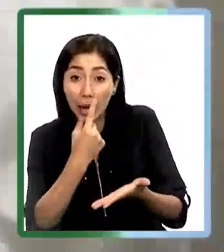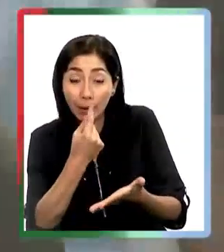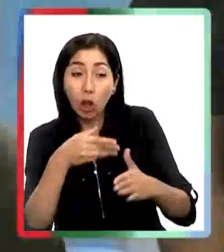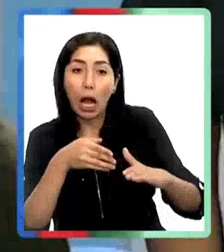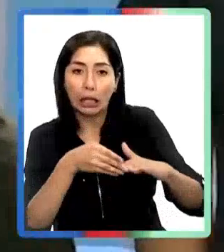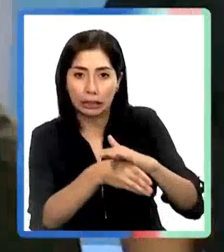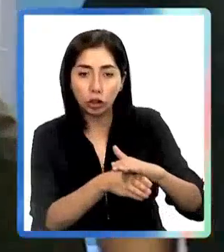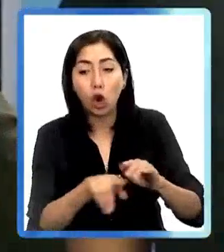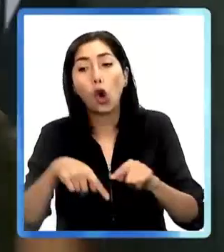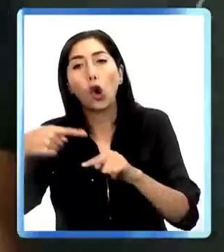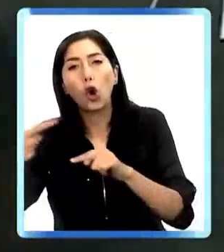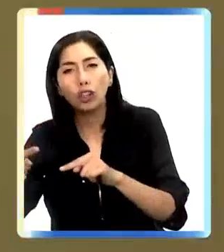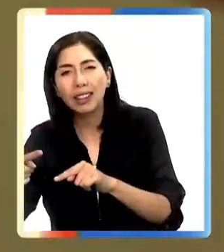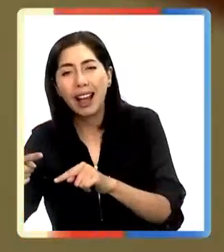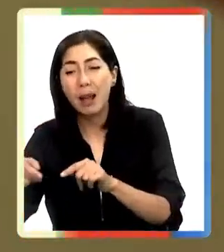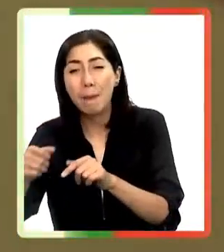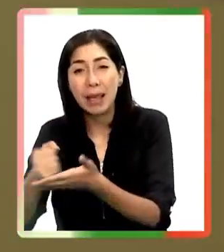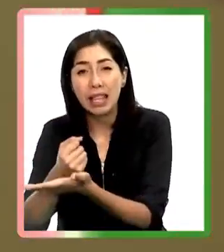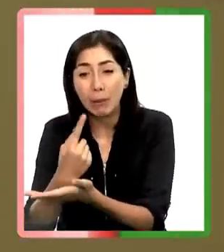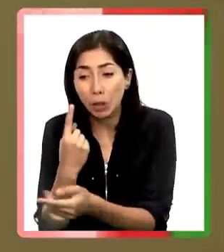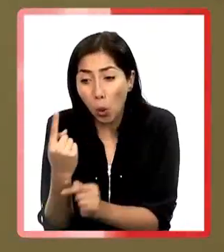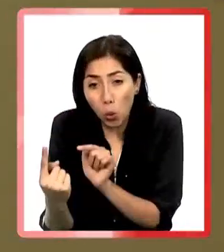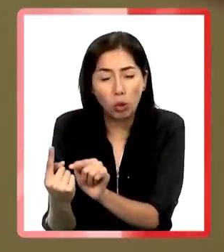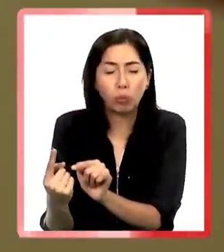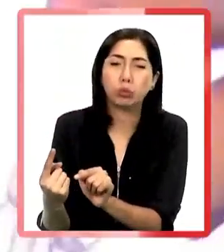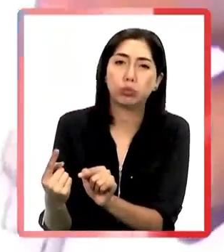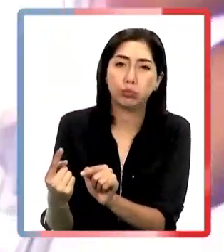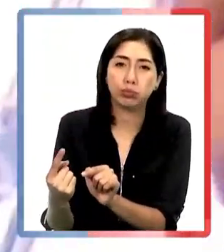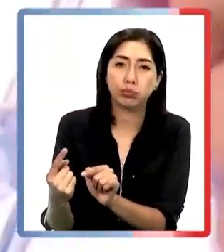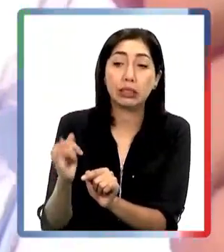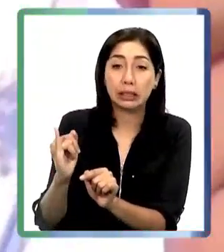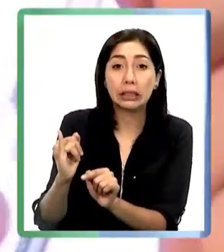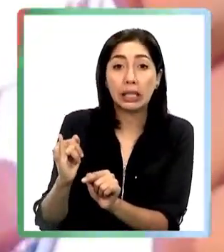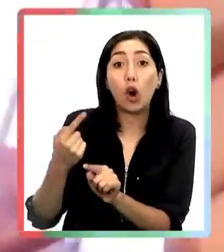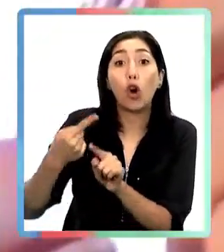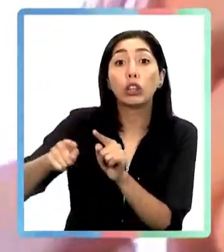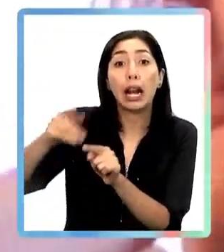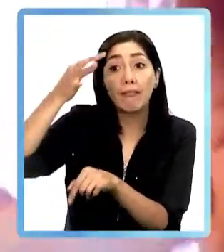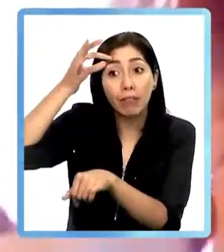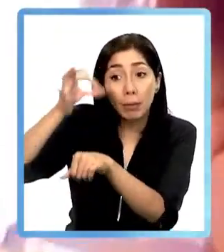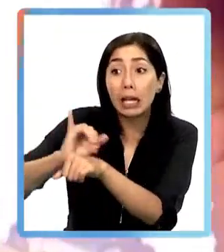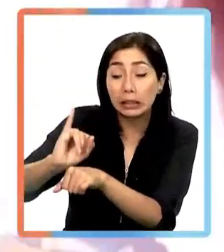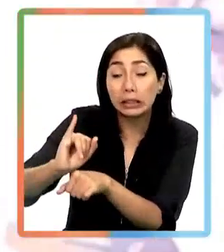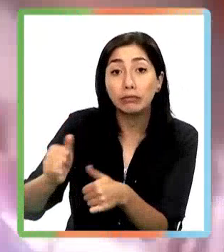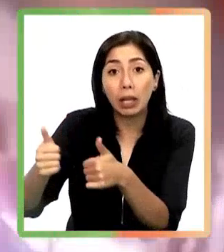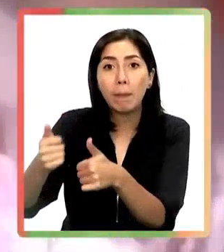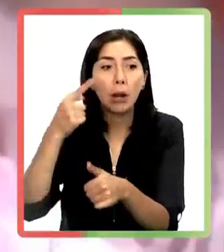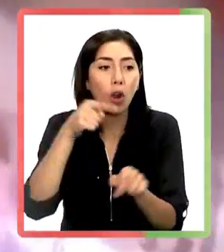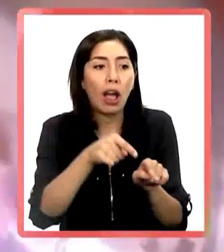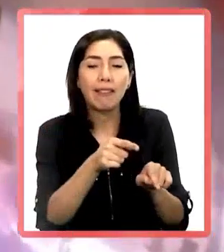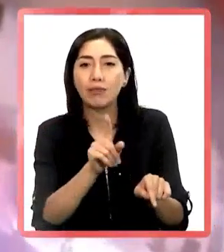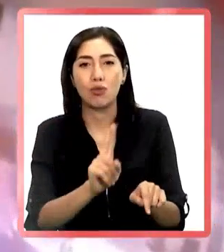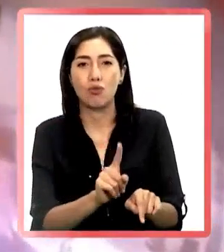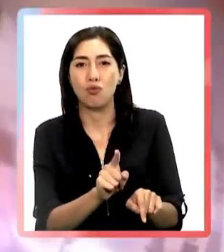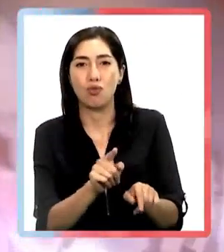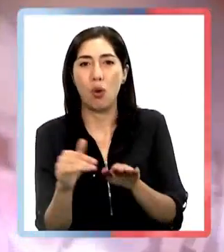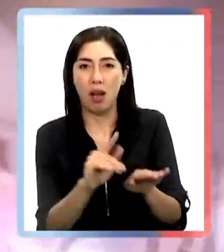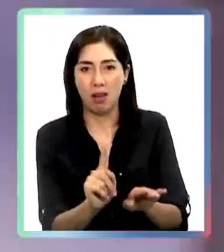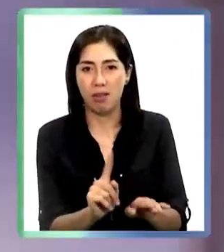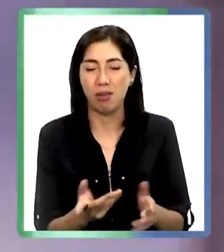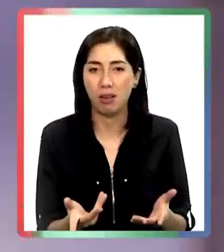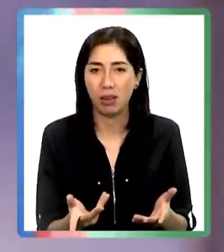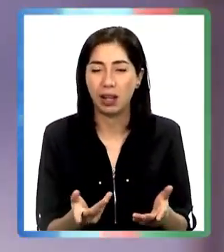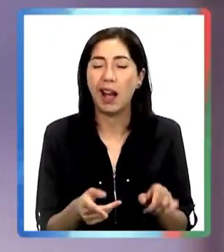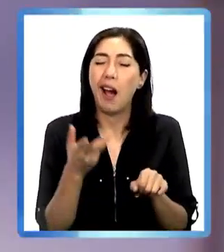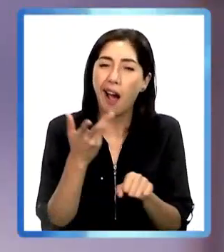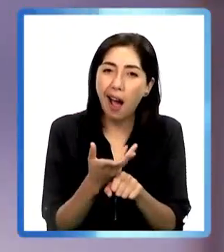tiene acceso a una droga que se llama rituximab, que sí está cubierta en otras enfermedades y que a ellos sí les serviría. Entonces, aquí